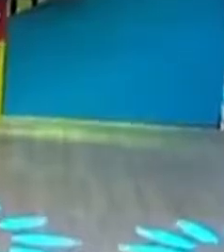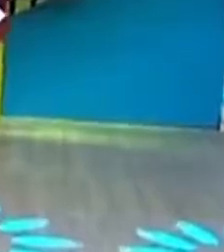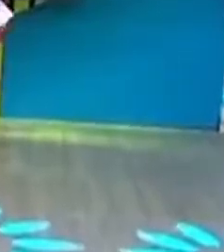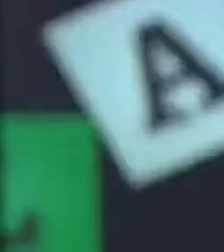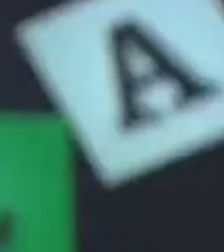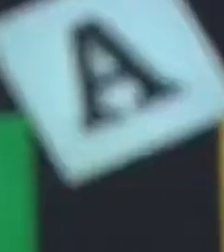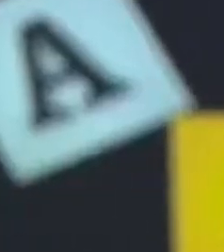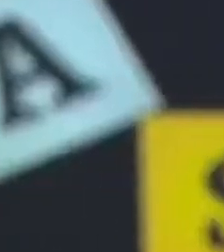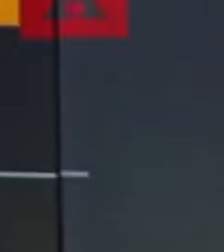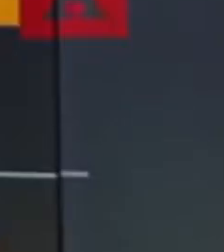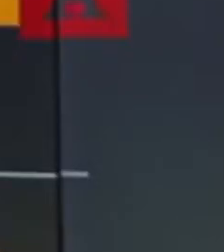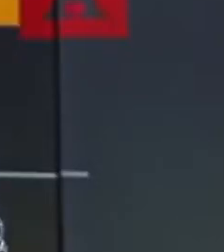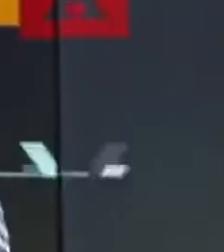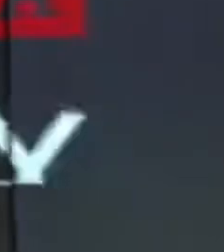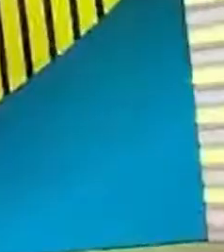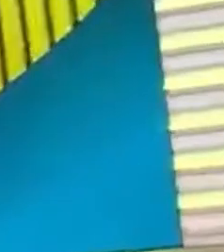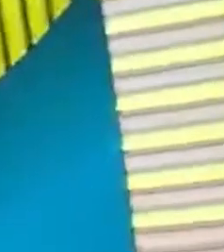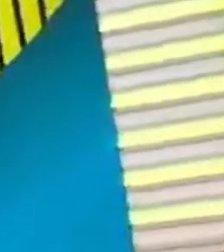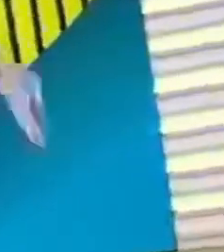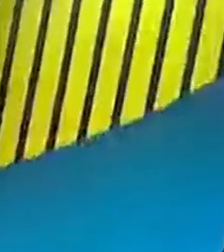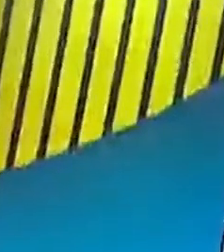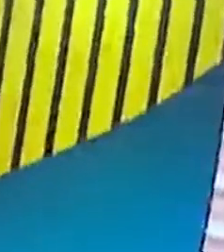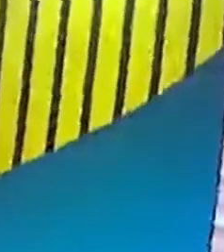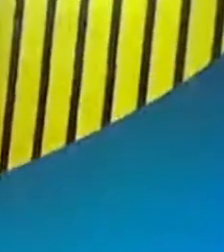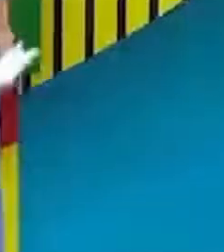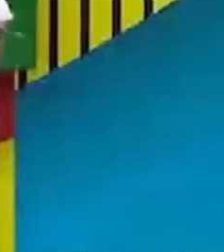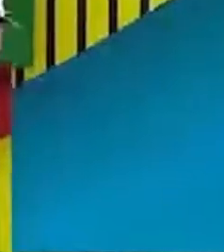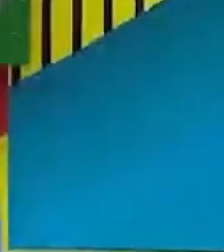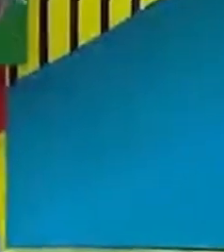Hablar quechua es lo máximo y puede hacerte ganar.